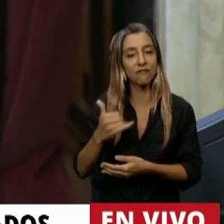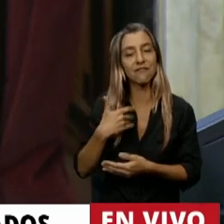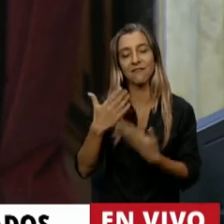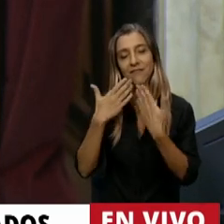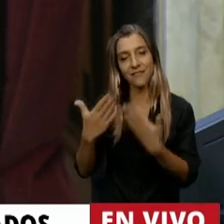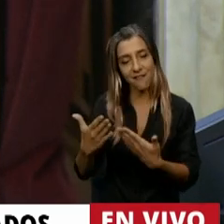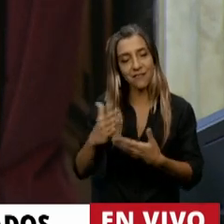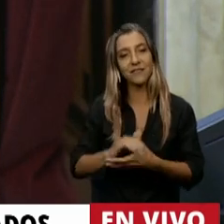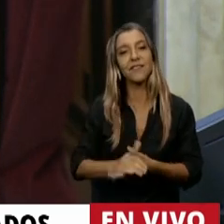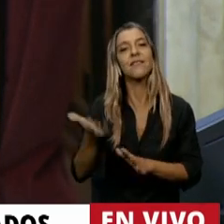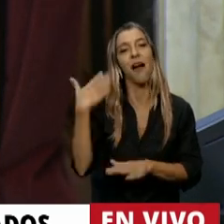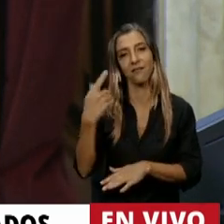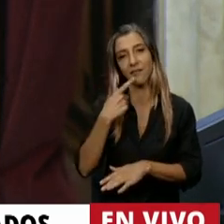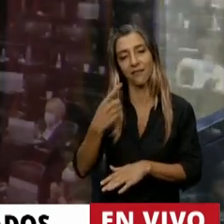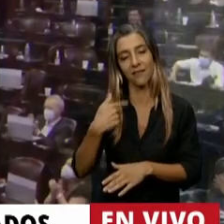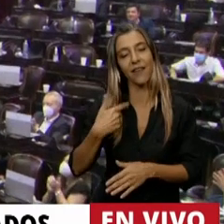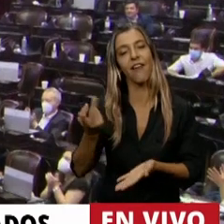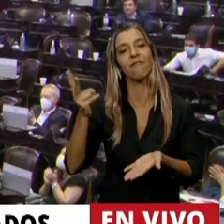reitero.